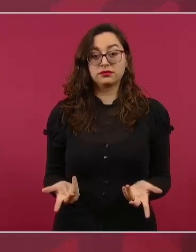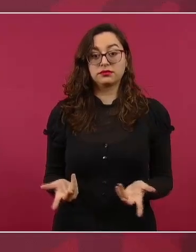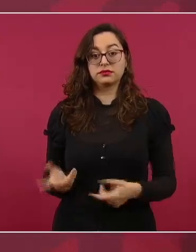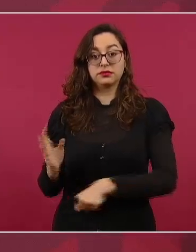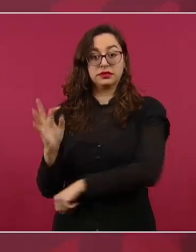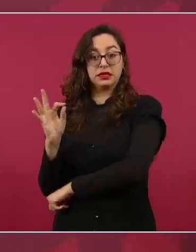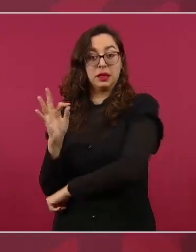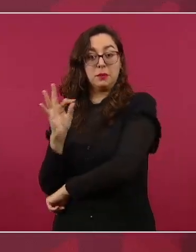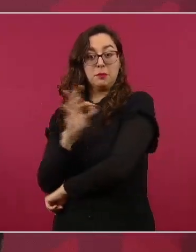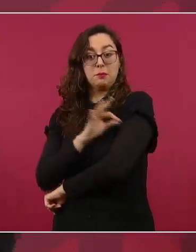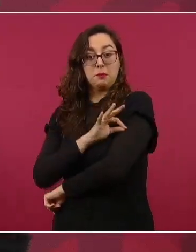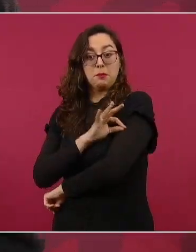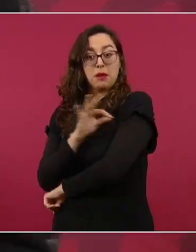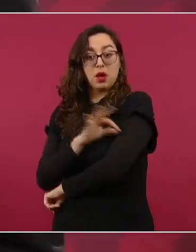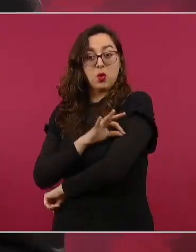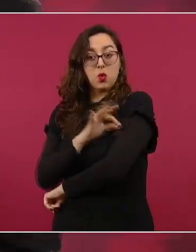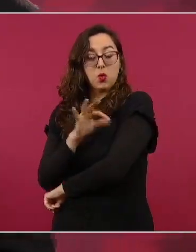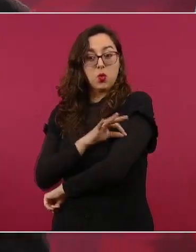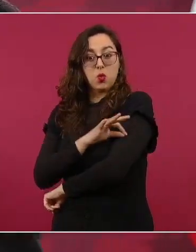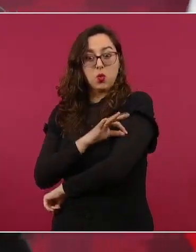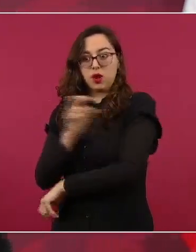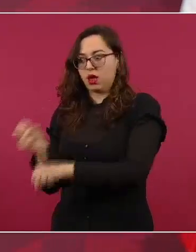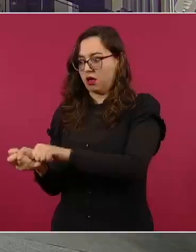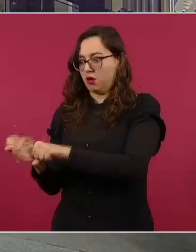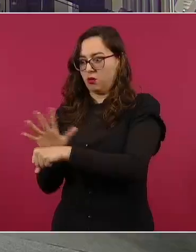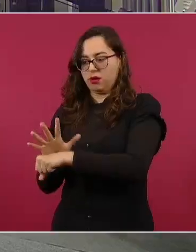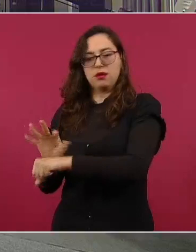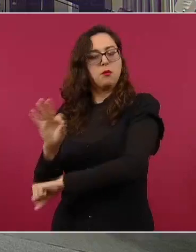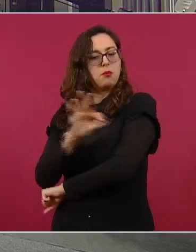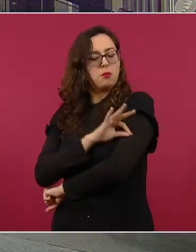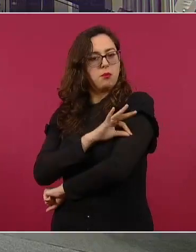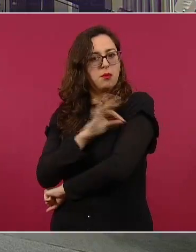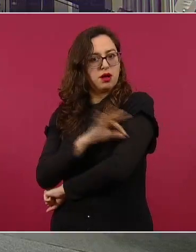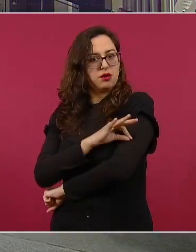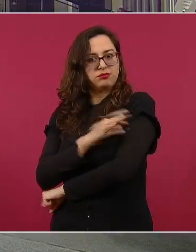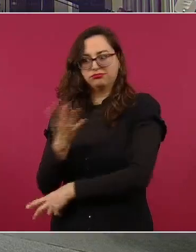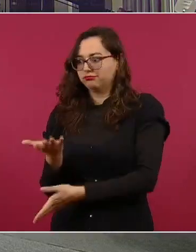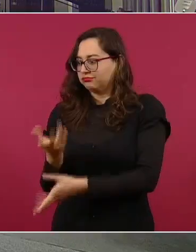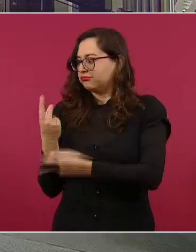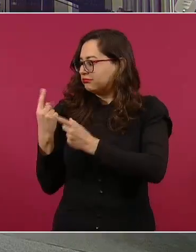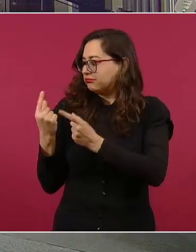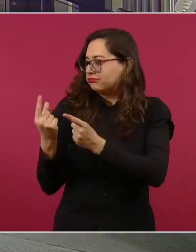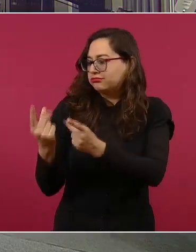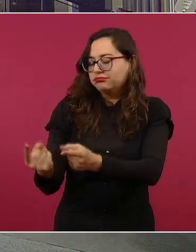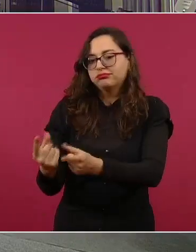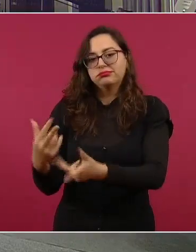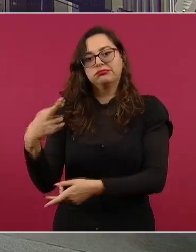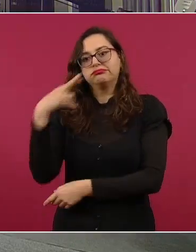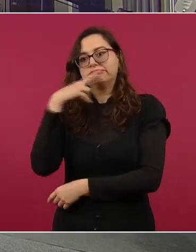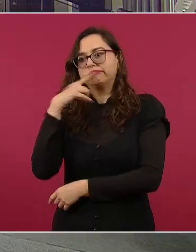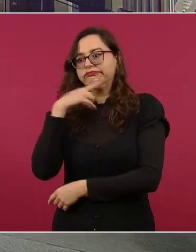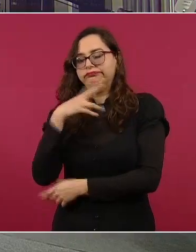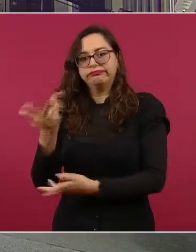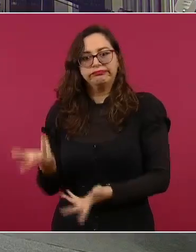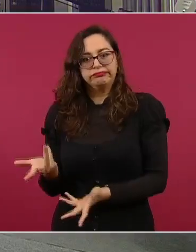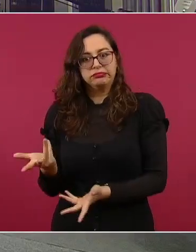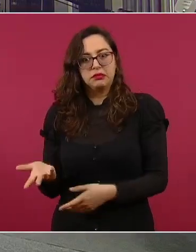¿cuánto tiempo llevó tener la vacuna para la viruela?